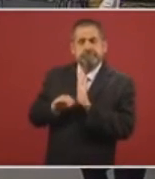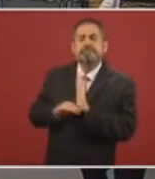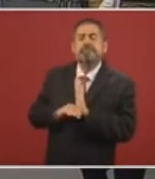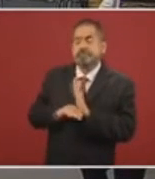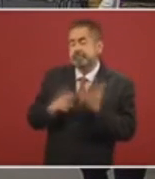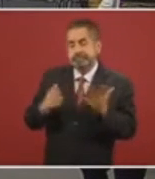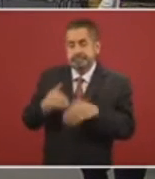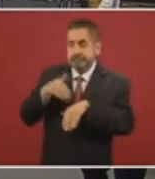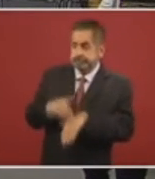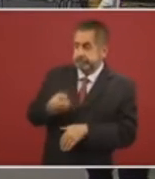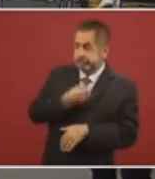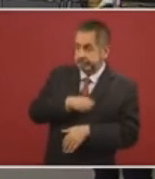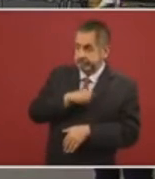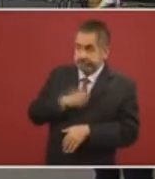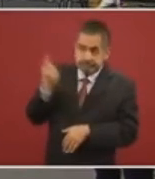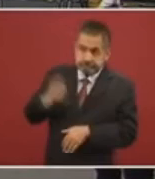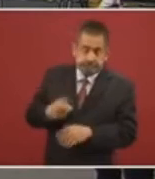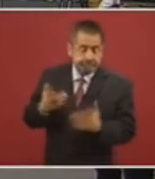de salud,